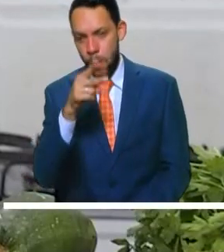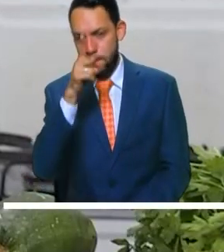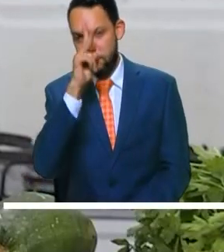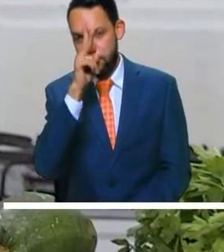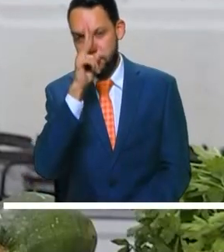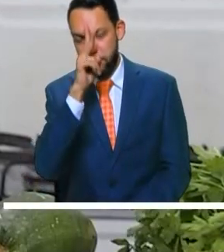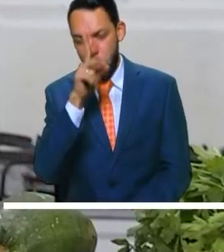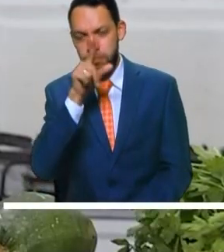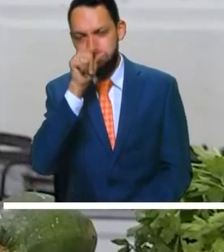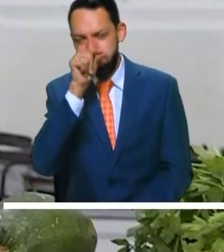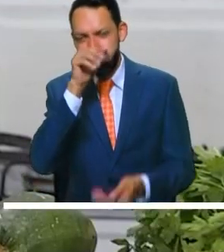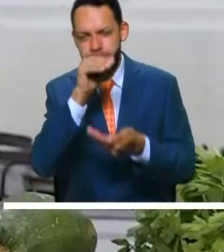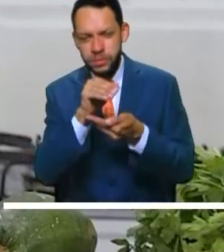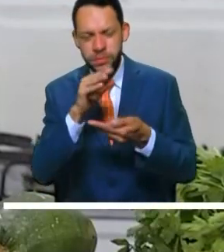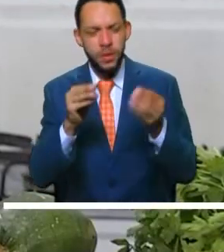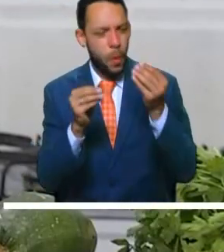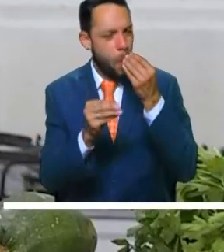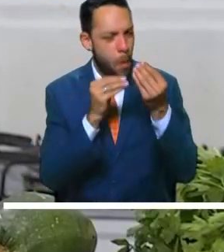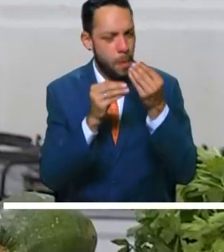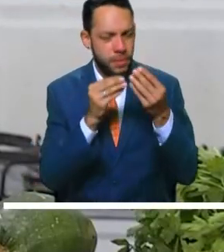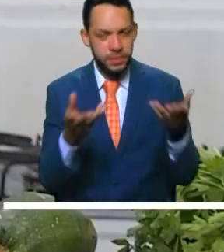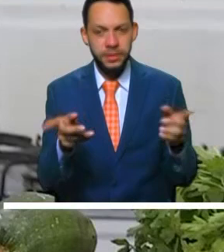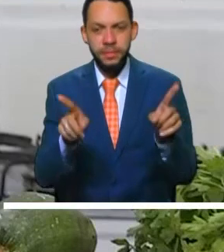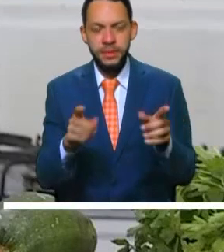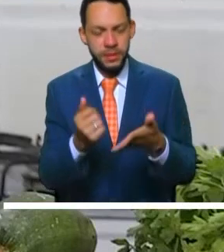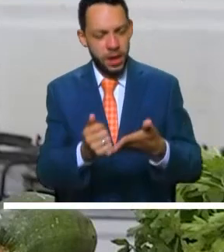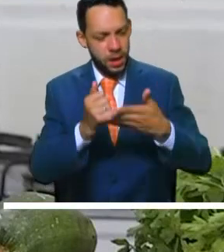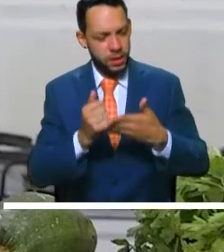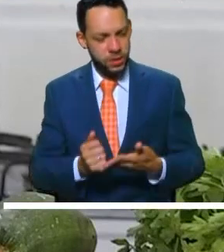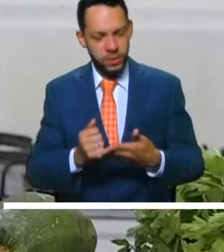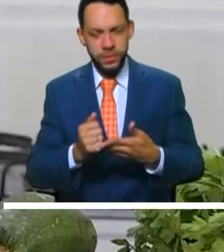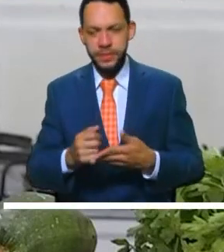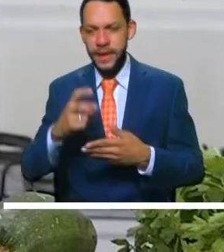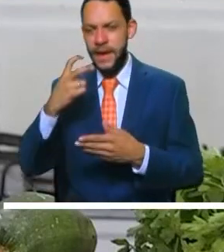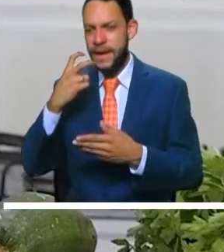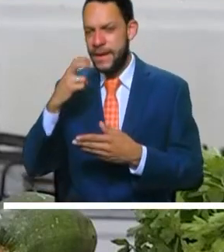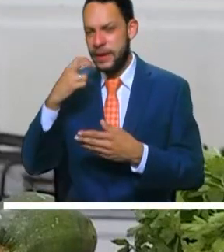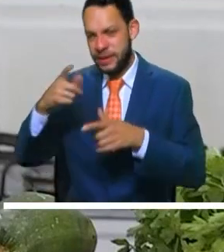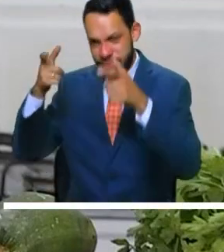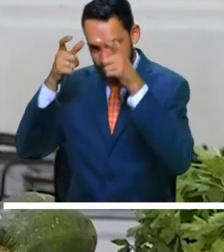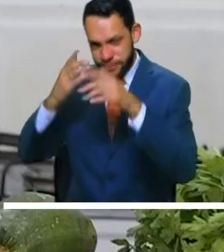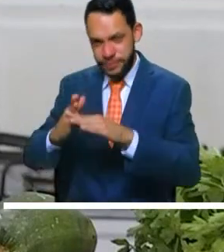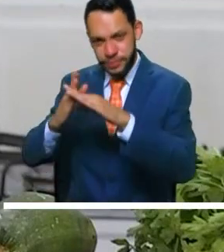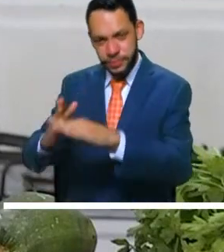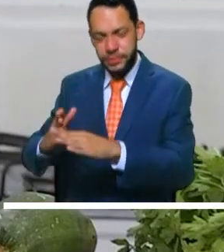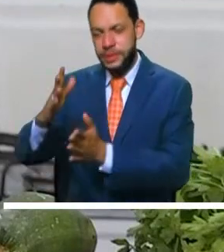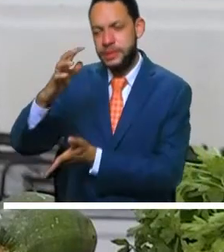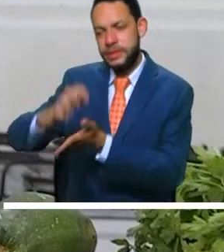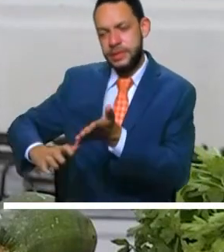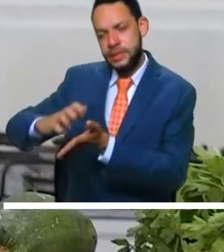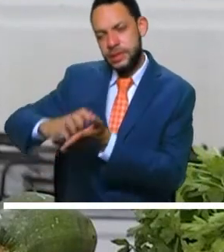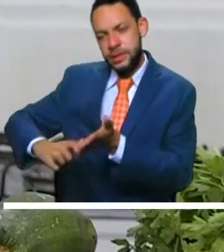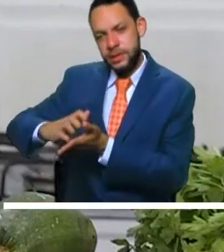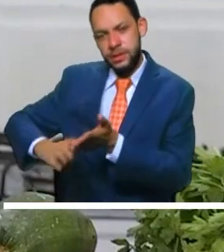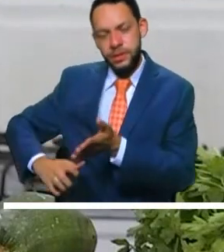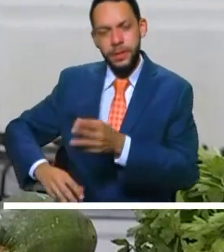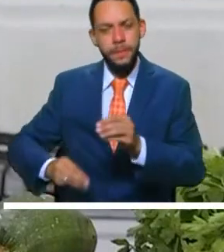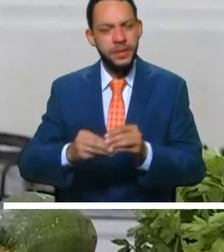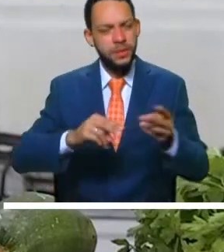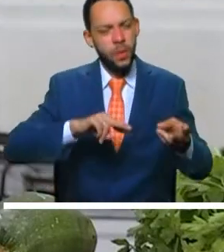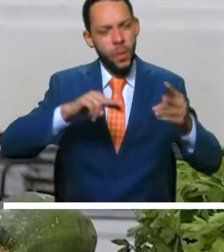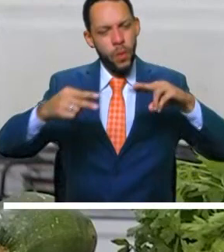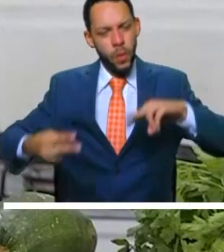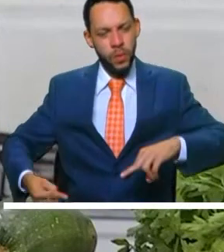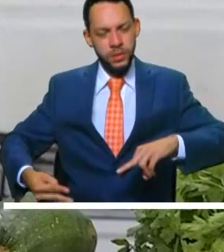moderar o eliminar el consumo de carnes rojas, también le estamos aportando a nuestro cuerpo proteínas. Y si nosotros queremos tener una